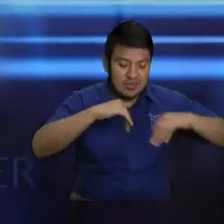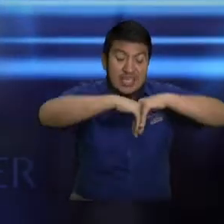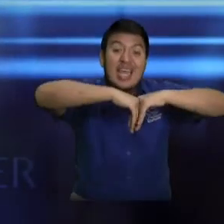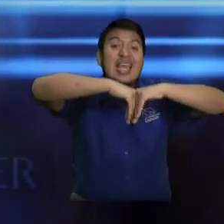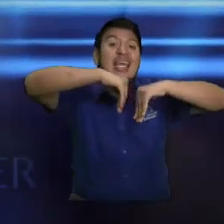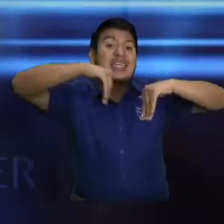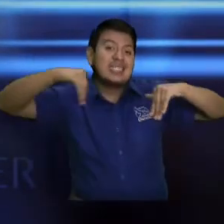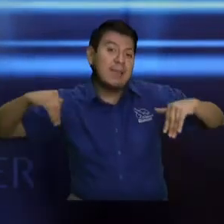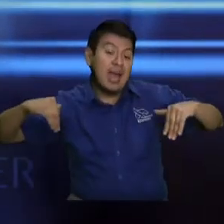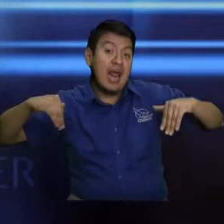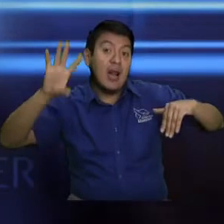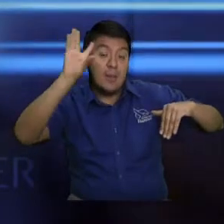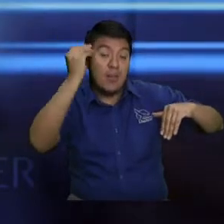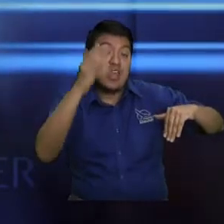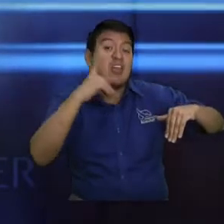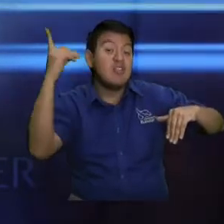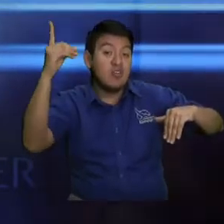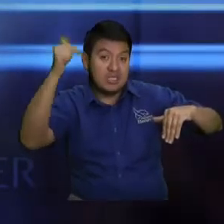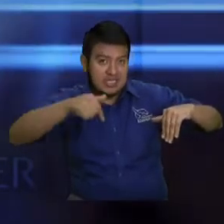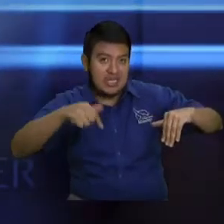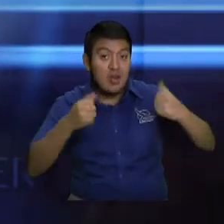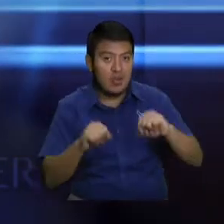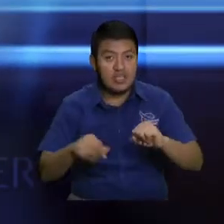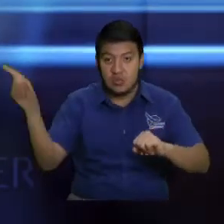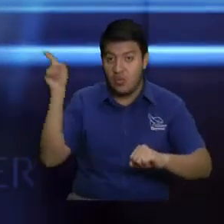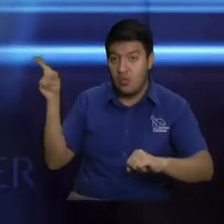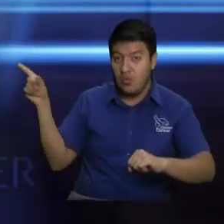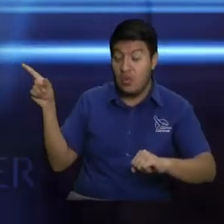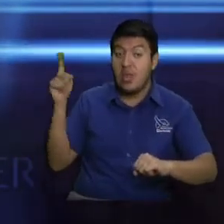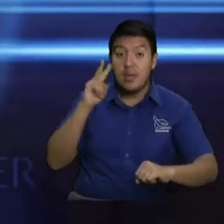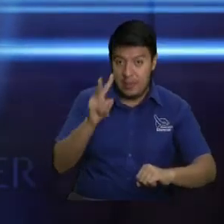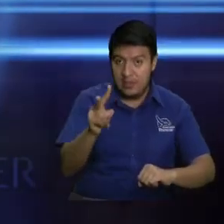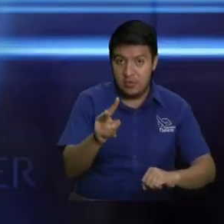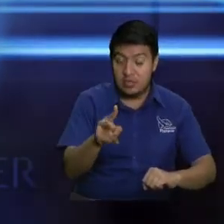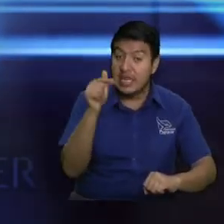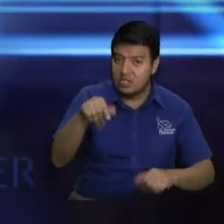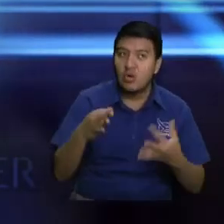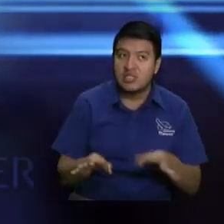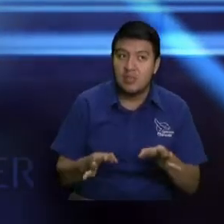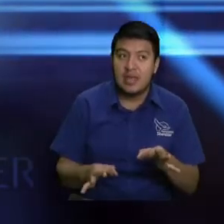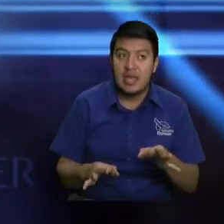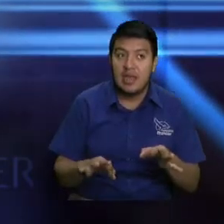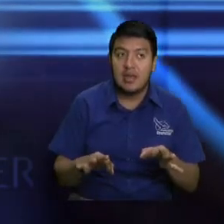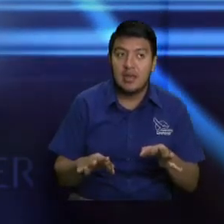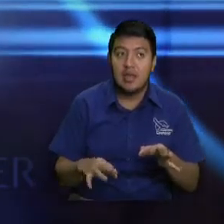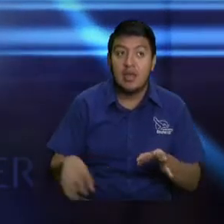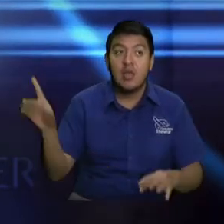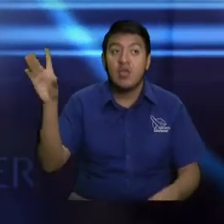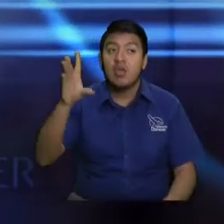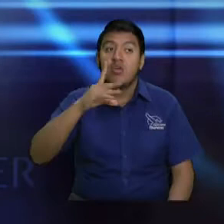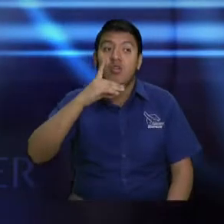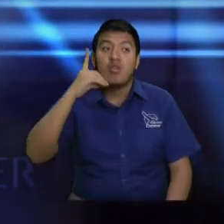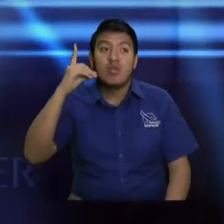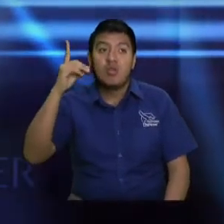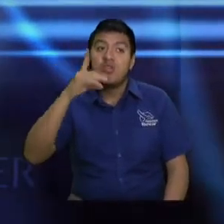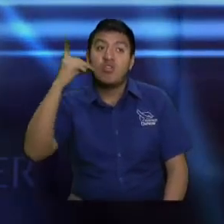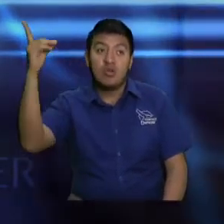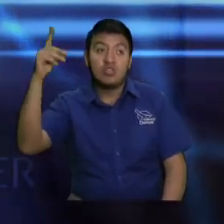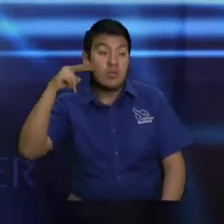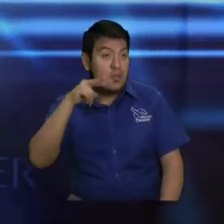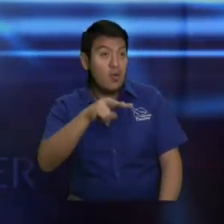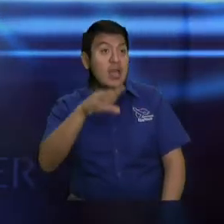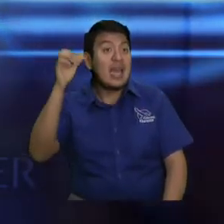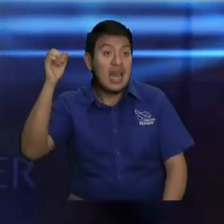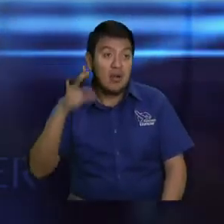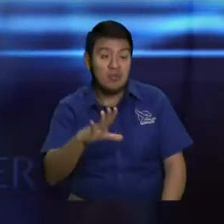Ahora resulta que hay un mandamiento aquí implícito, que es: no juntes luz con tinieblas, no lo